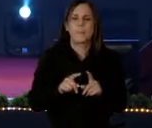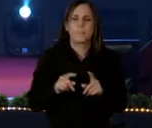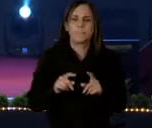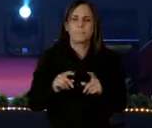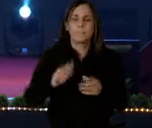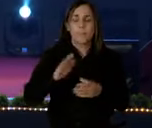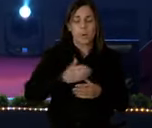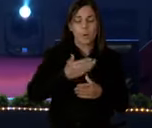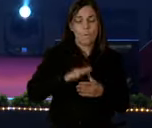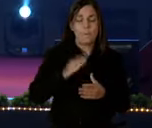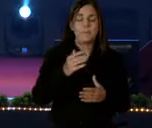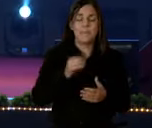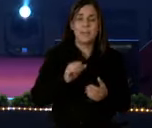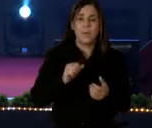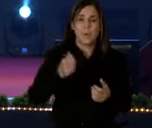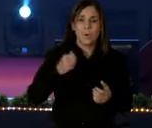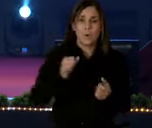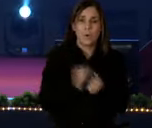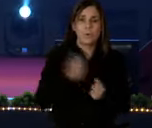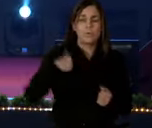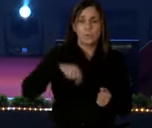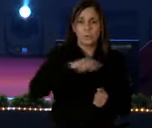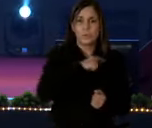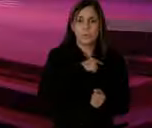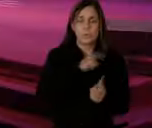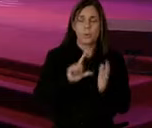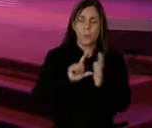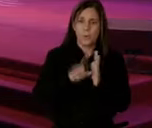una chica de los jóvenes que va a traer un anuncio.